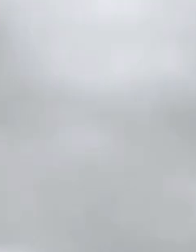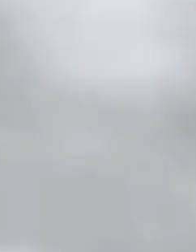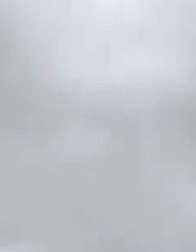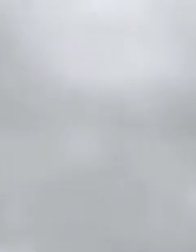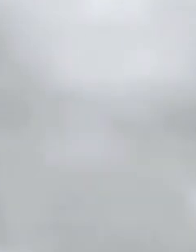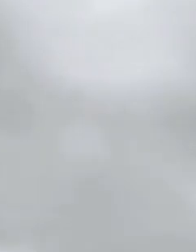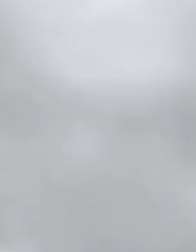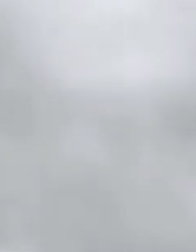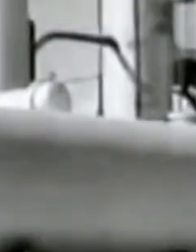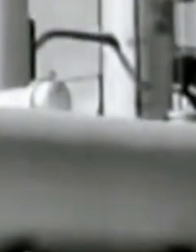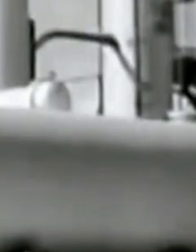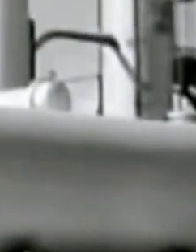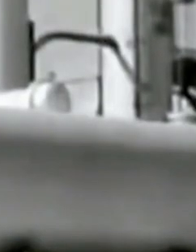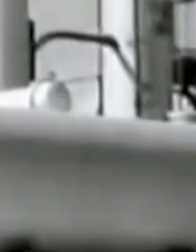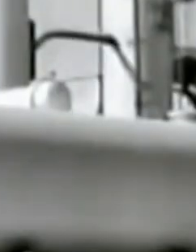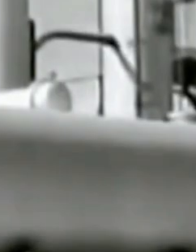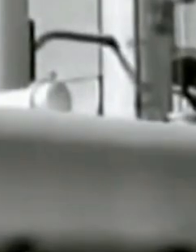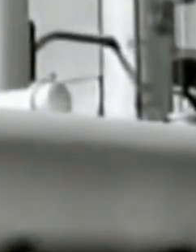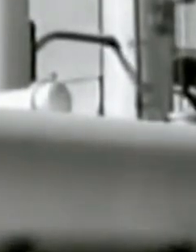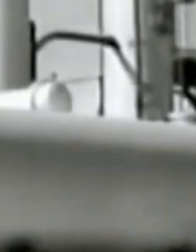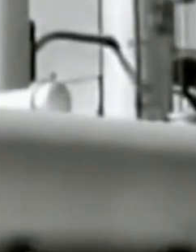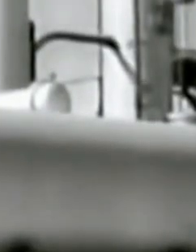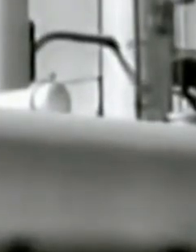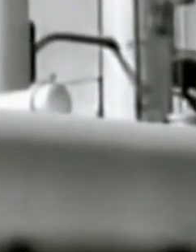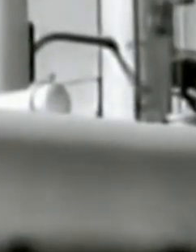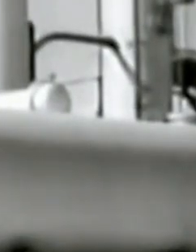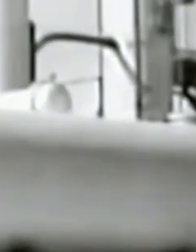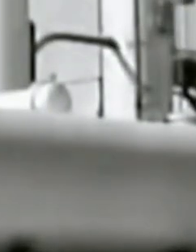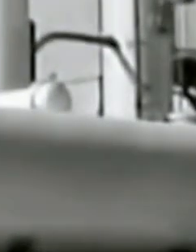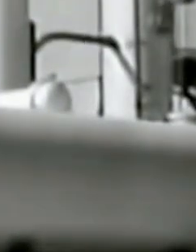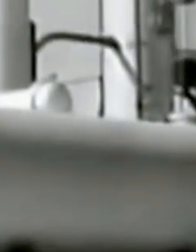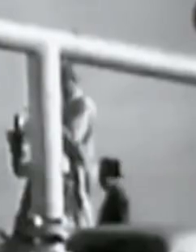linda tierra vinieron a explotar.